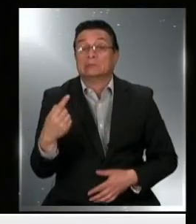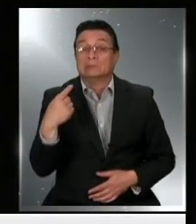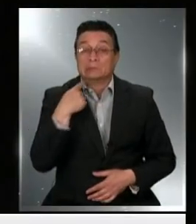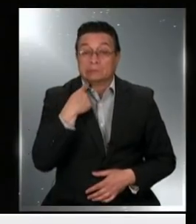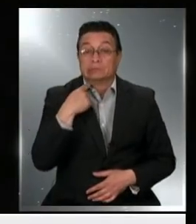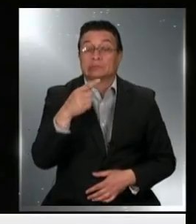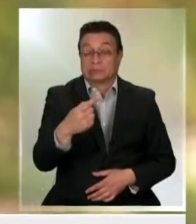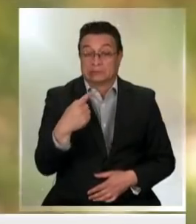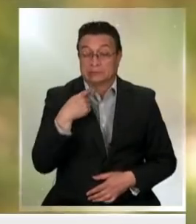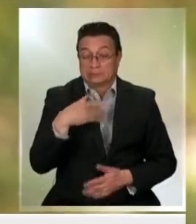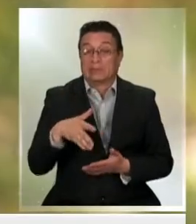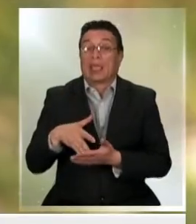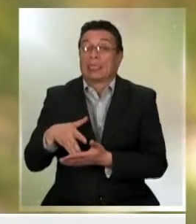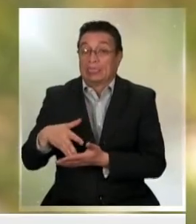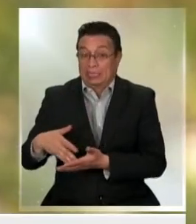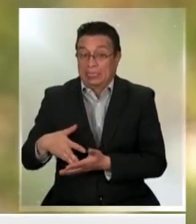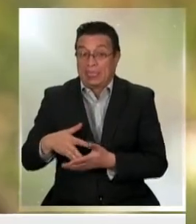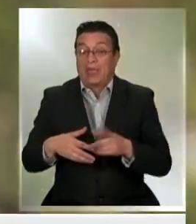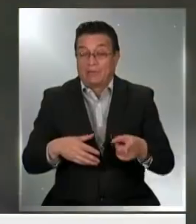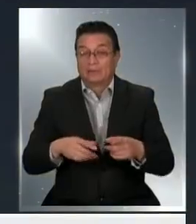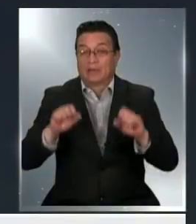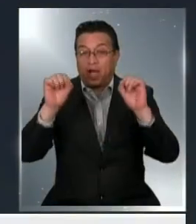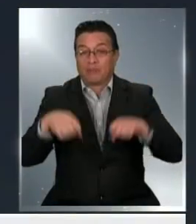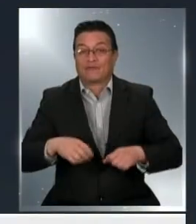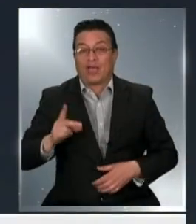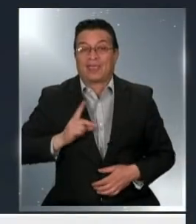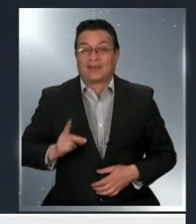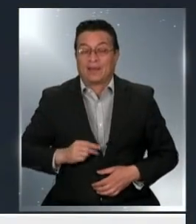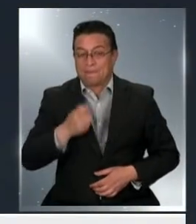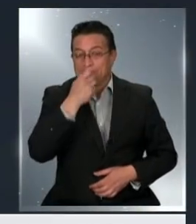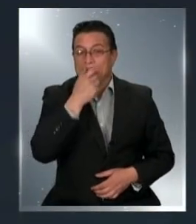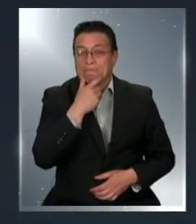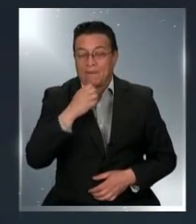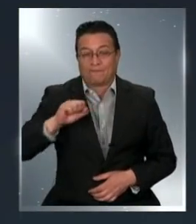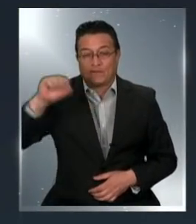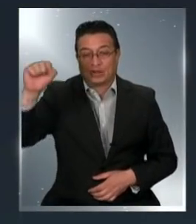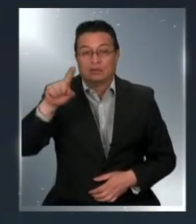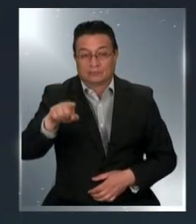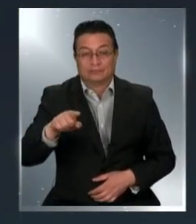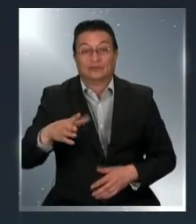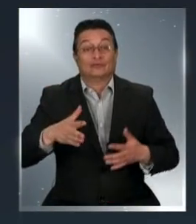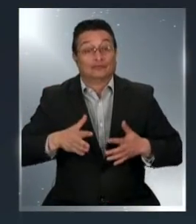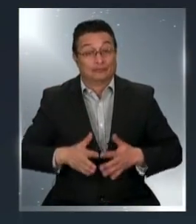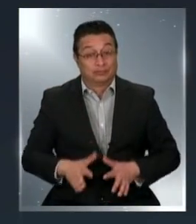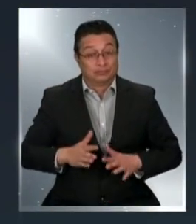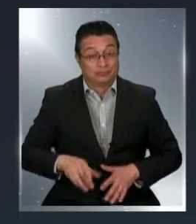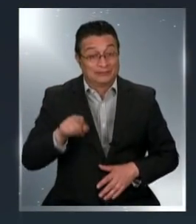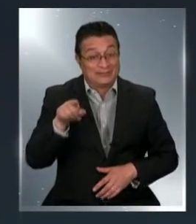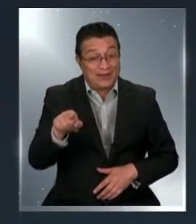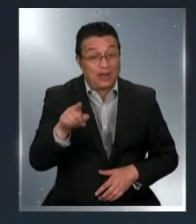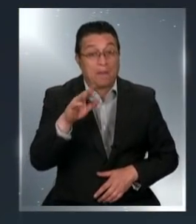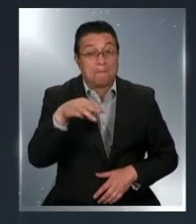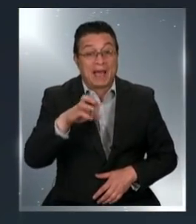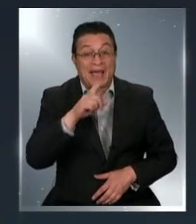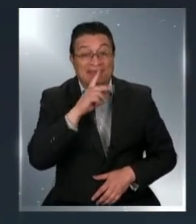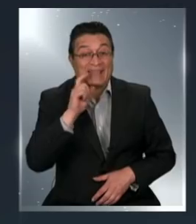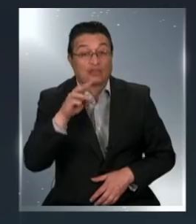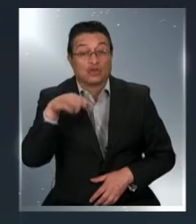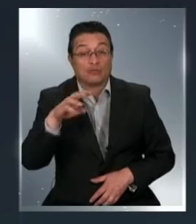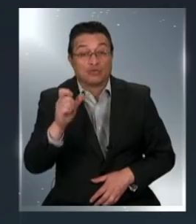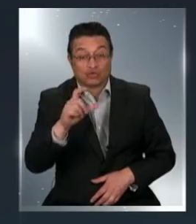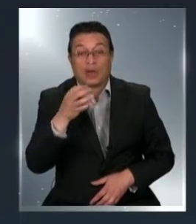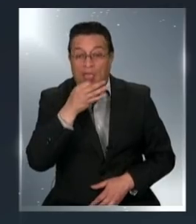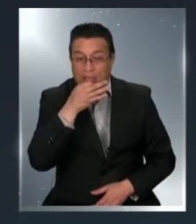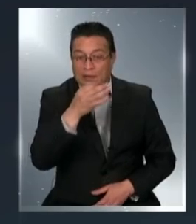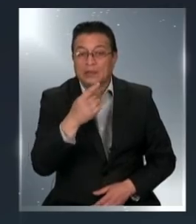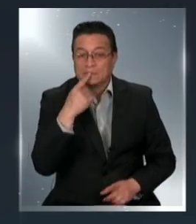preocupante flanco para el candidato de Apruebo Dignidad, Gabriel Boric. Hasta el fundador de la startup chilena NotCo, Matías Mushnik, le dedicó esta